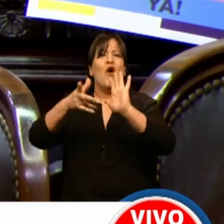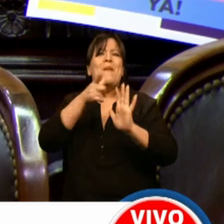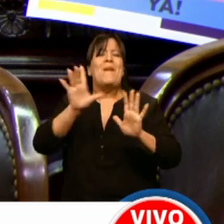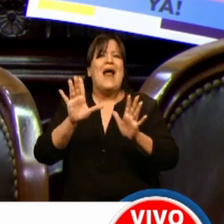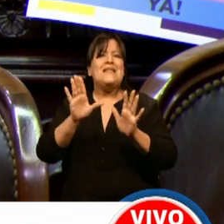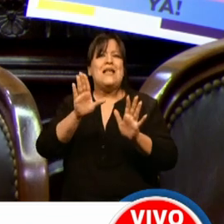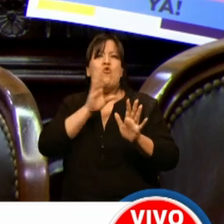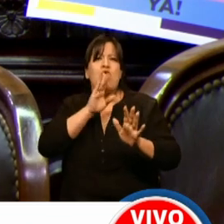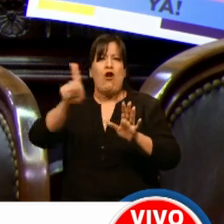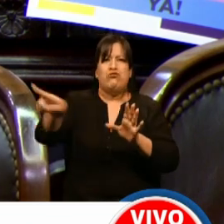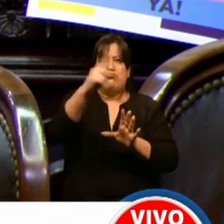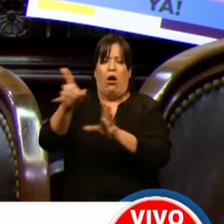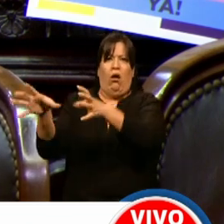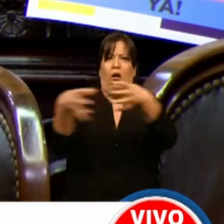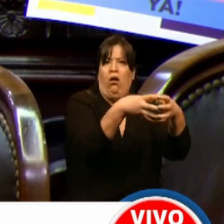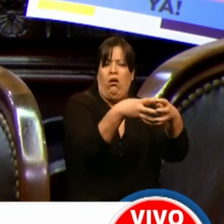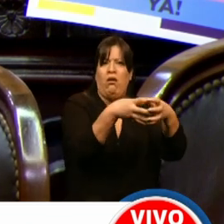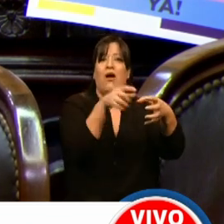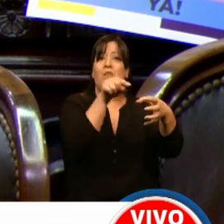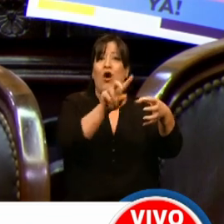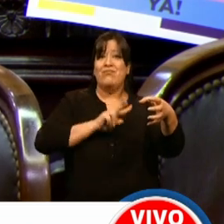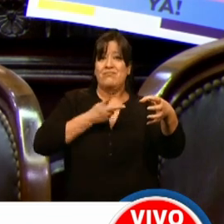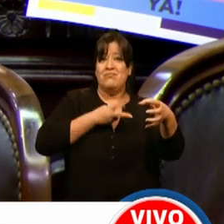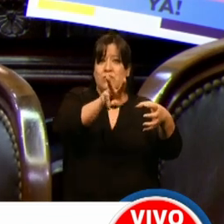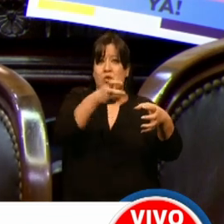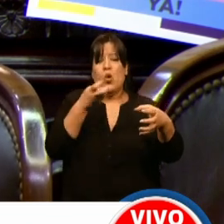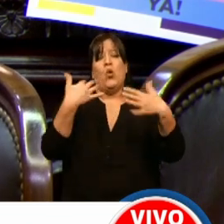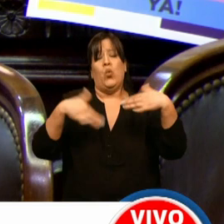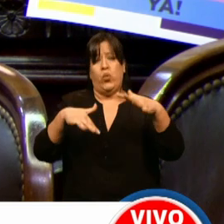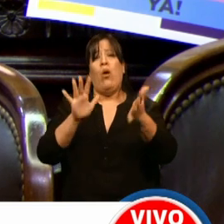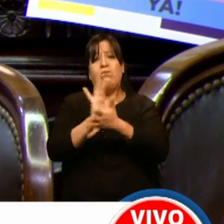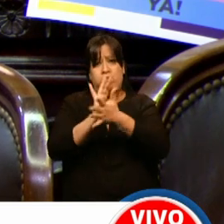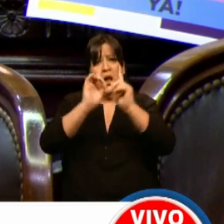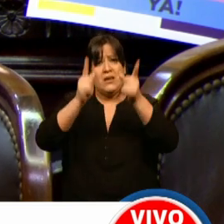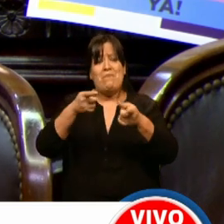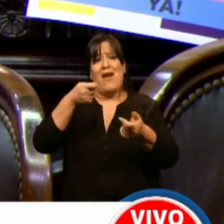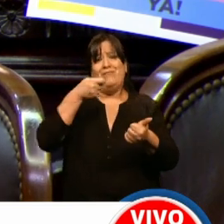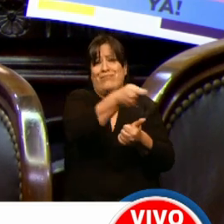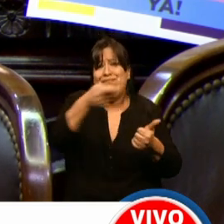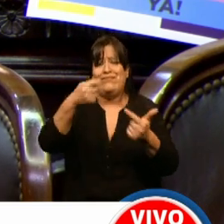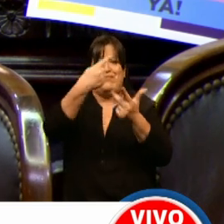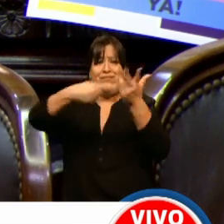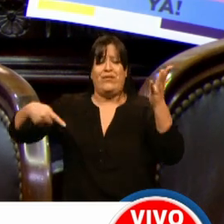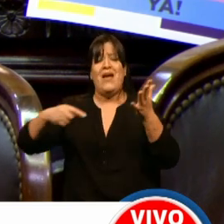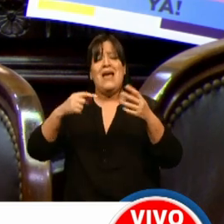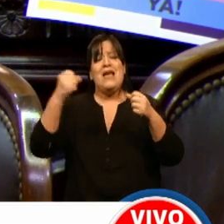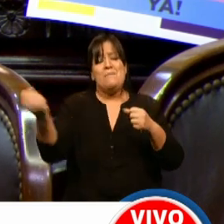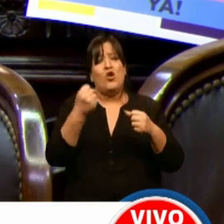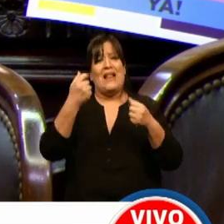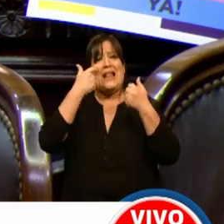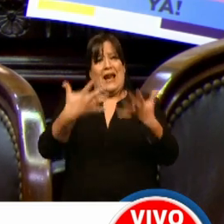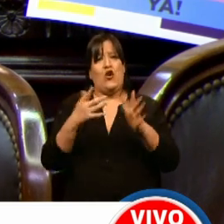un colectivo que ha vivido un genocidio un tran genocidio y es importante reconocerlo y es